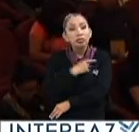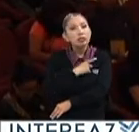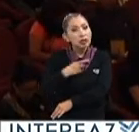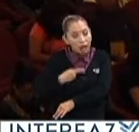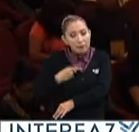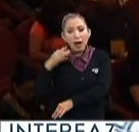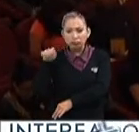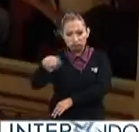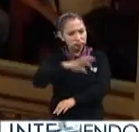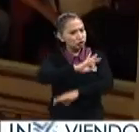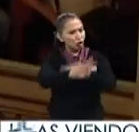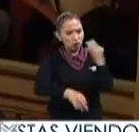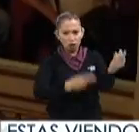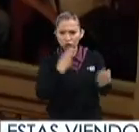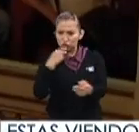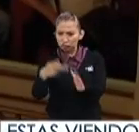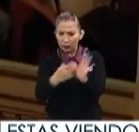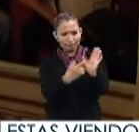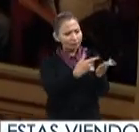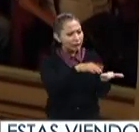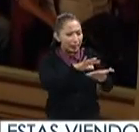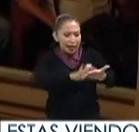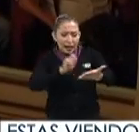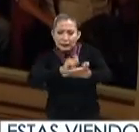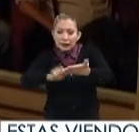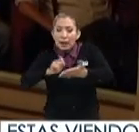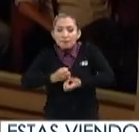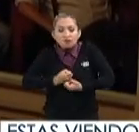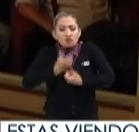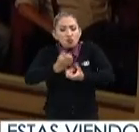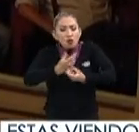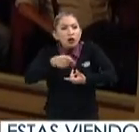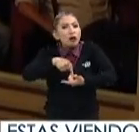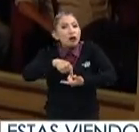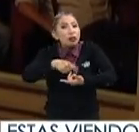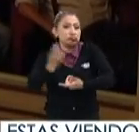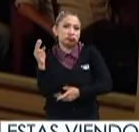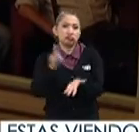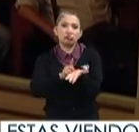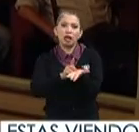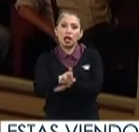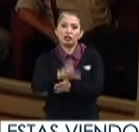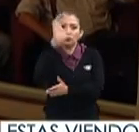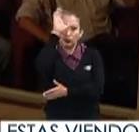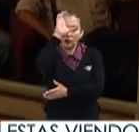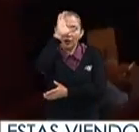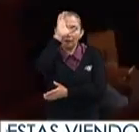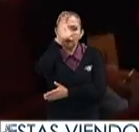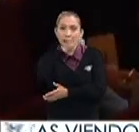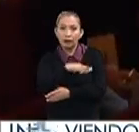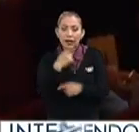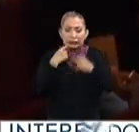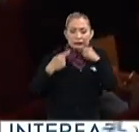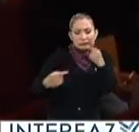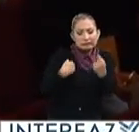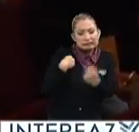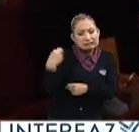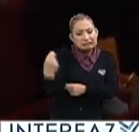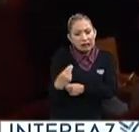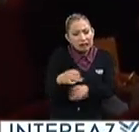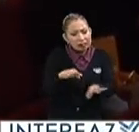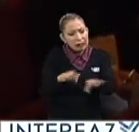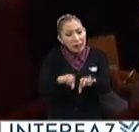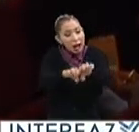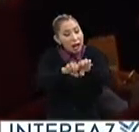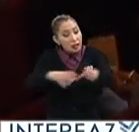deben estar al alcance de todos, pues leer, escribir y expresarse es un derecho cultural. Se debatió la necesidad de